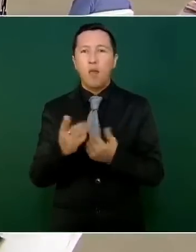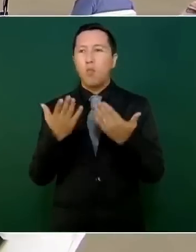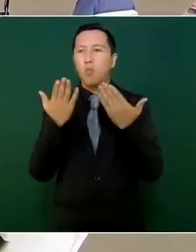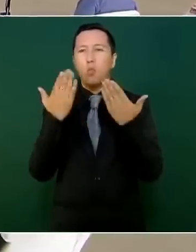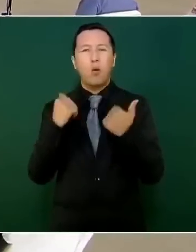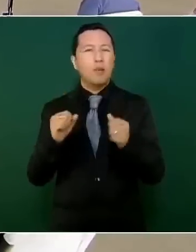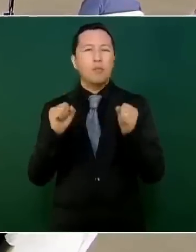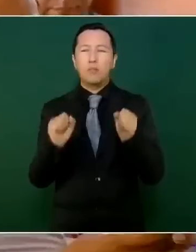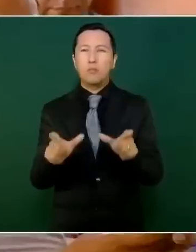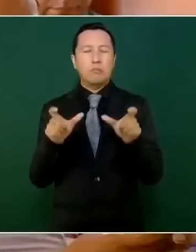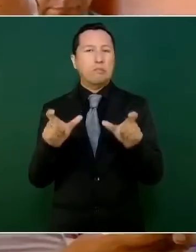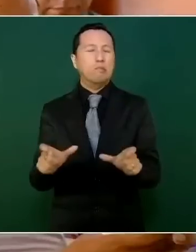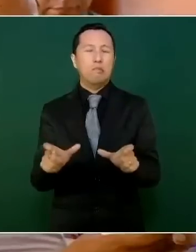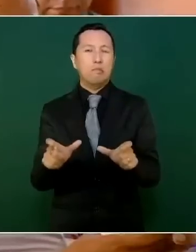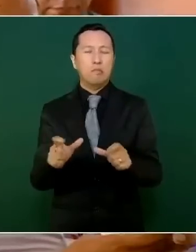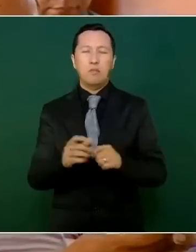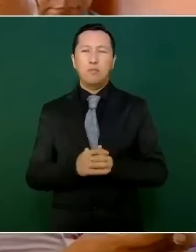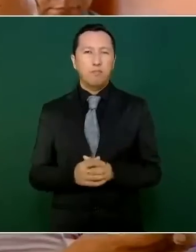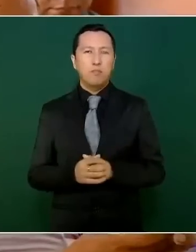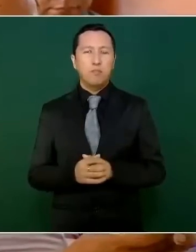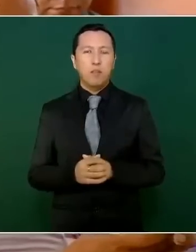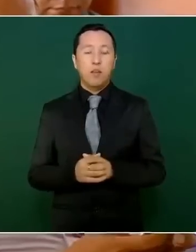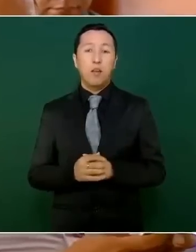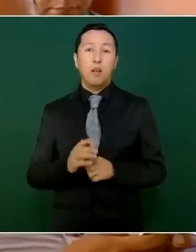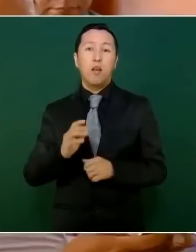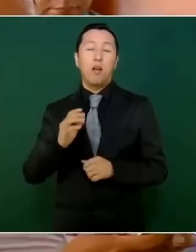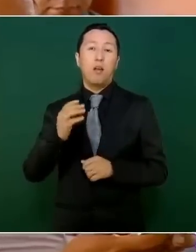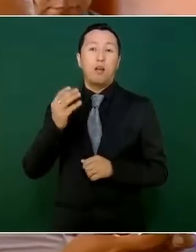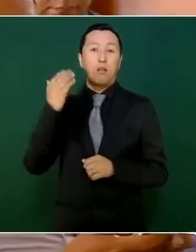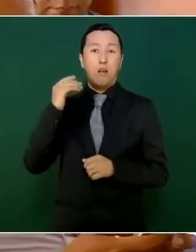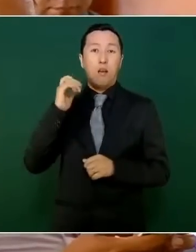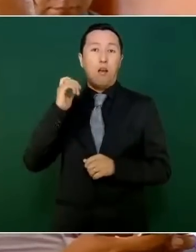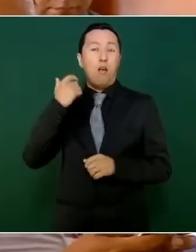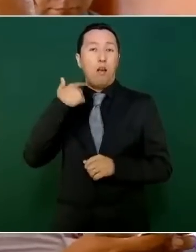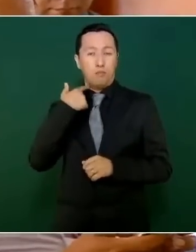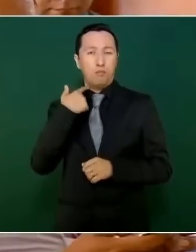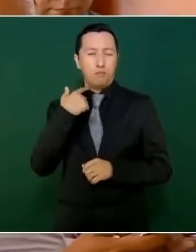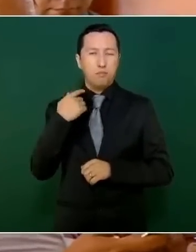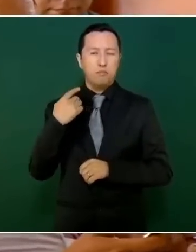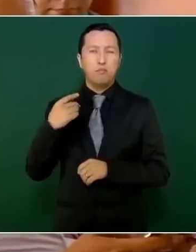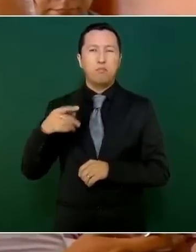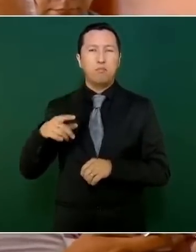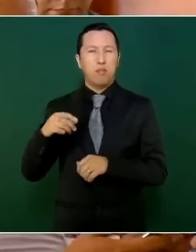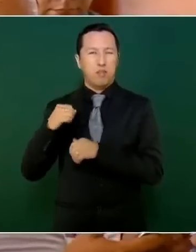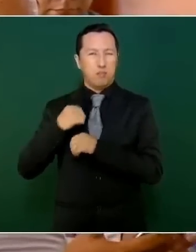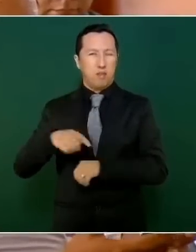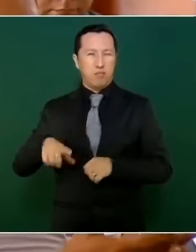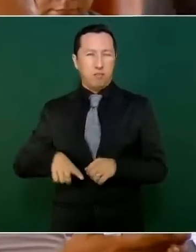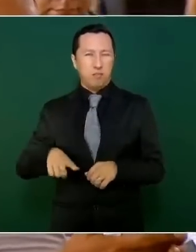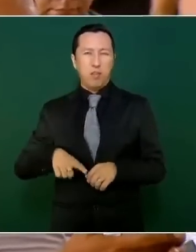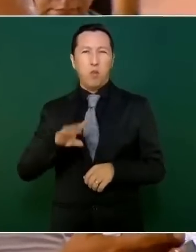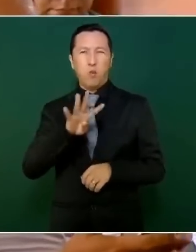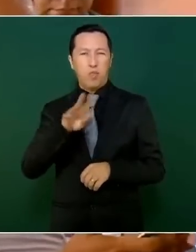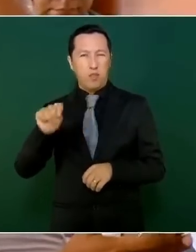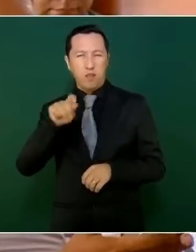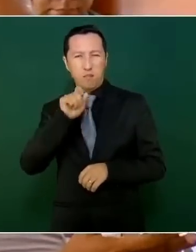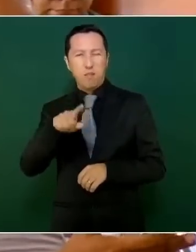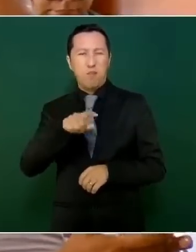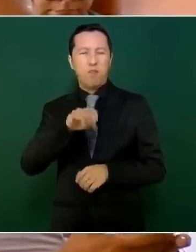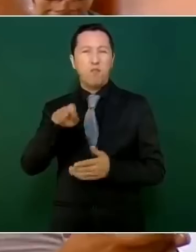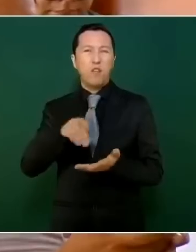está desaparecido un funcionario de la 4T del municipio de Felipe Carrillo Puerto,